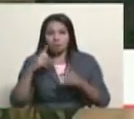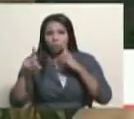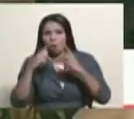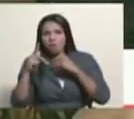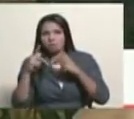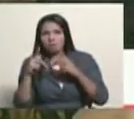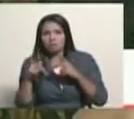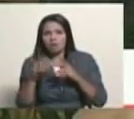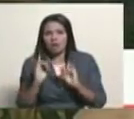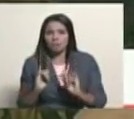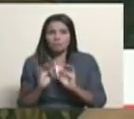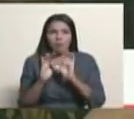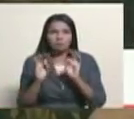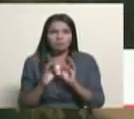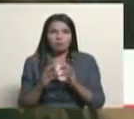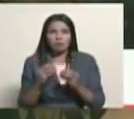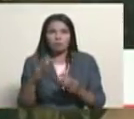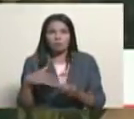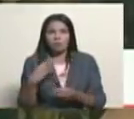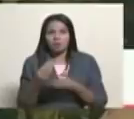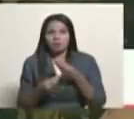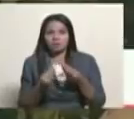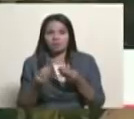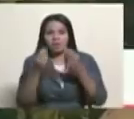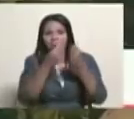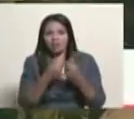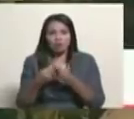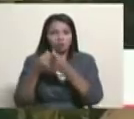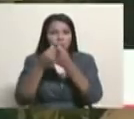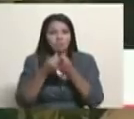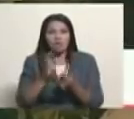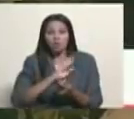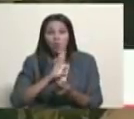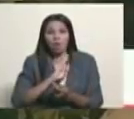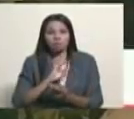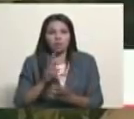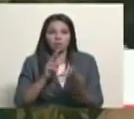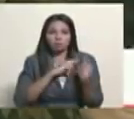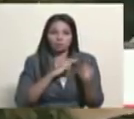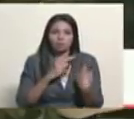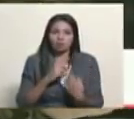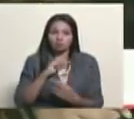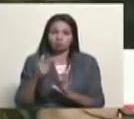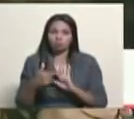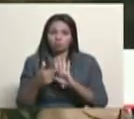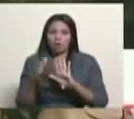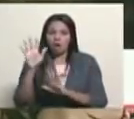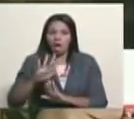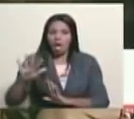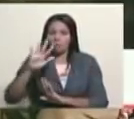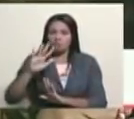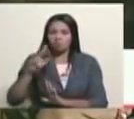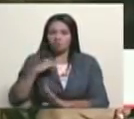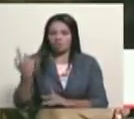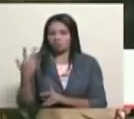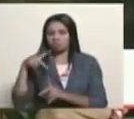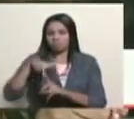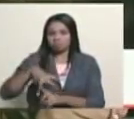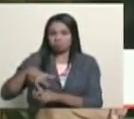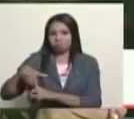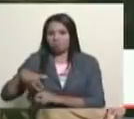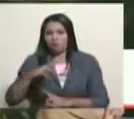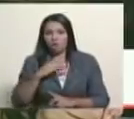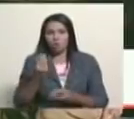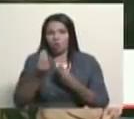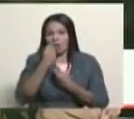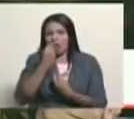es exactamente igual a lo que puede ocurrir en economía. Esto es asunto nuestro. Les vamos a demostrar al mundo y a los que nos han querido someter por el